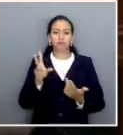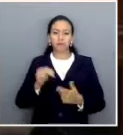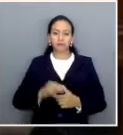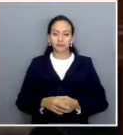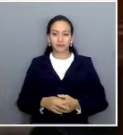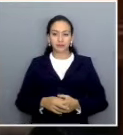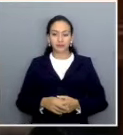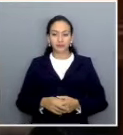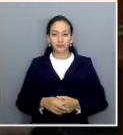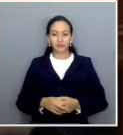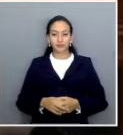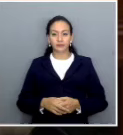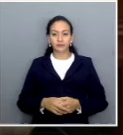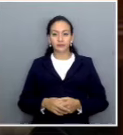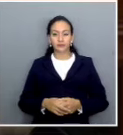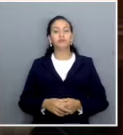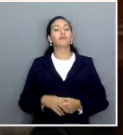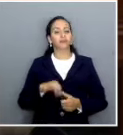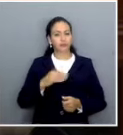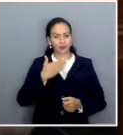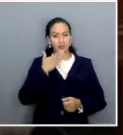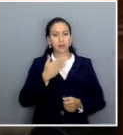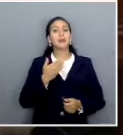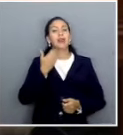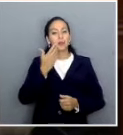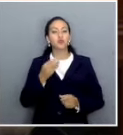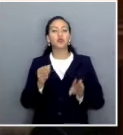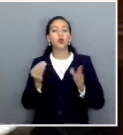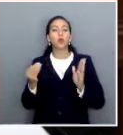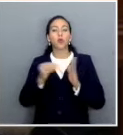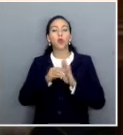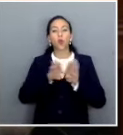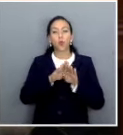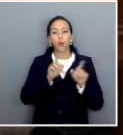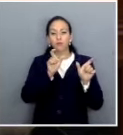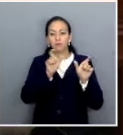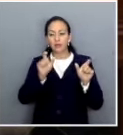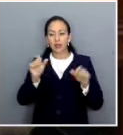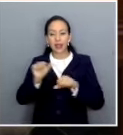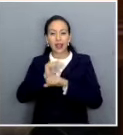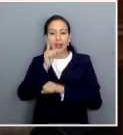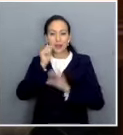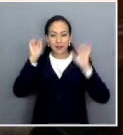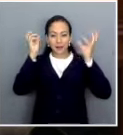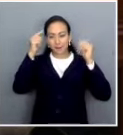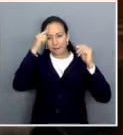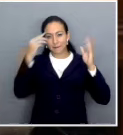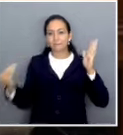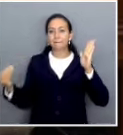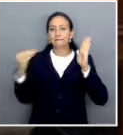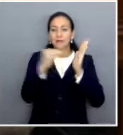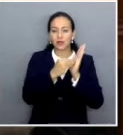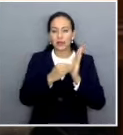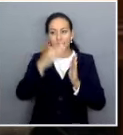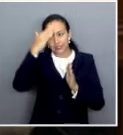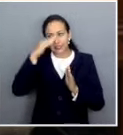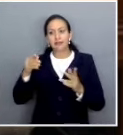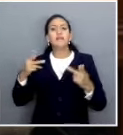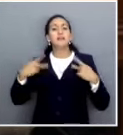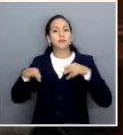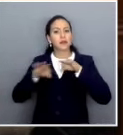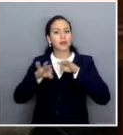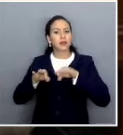un balizamiento homologado en todos los vehículos utilizados para llevar a cabo labores de seguridad, aún en las